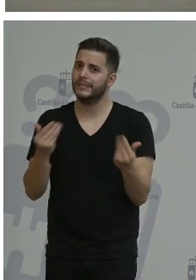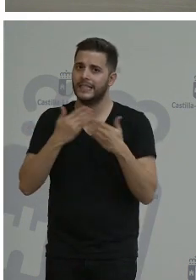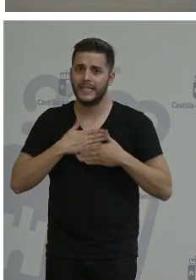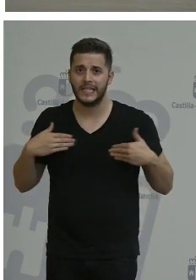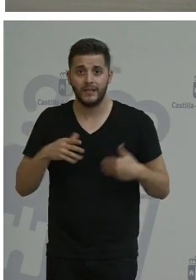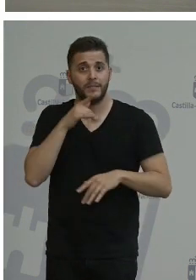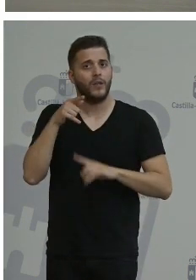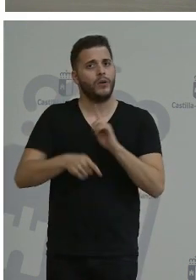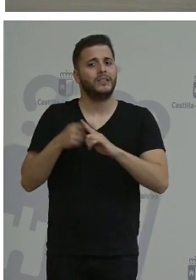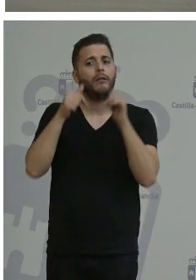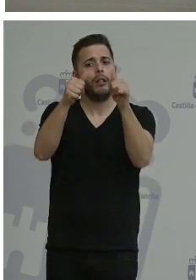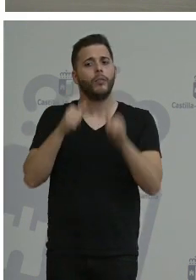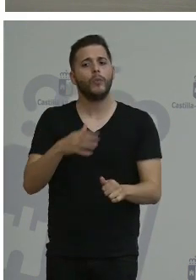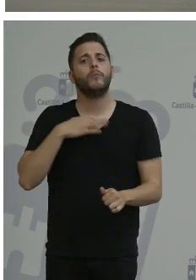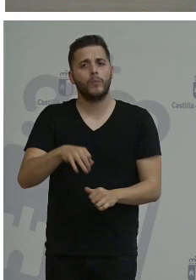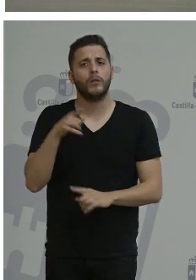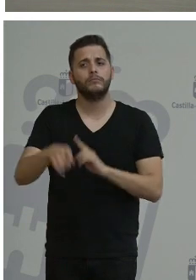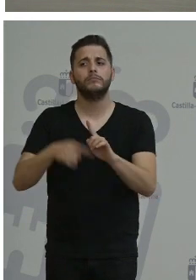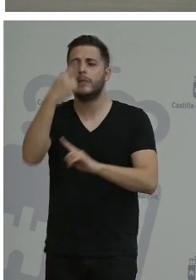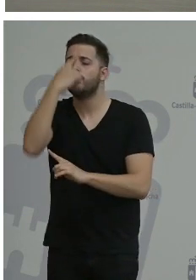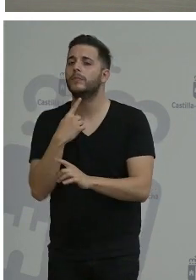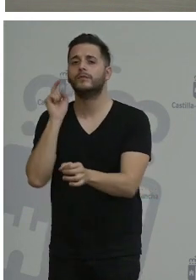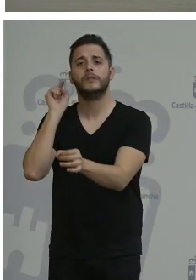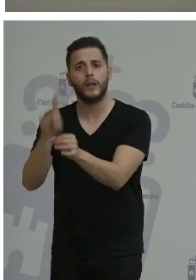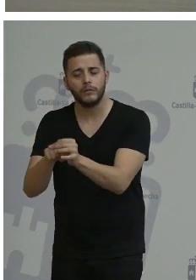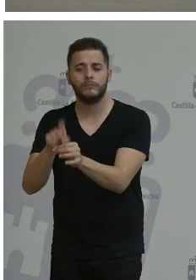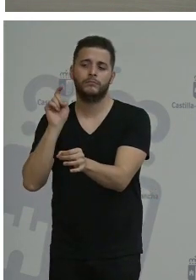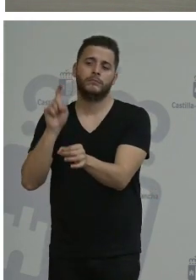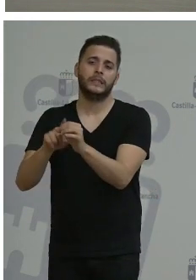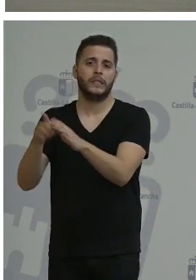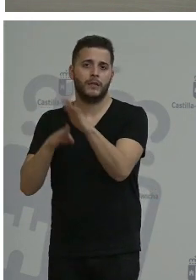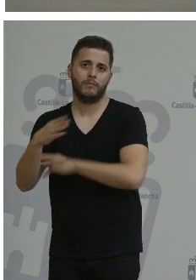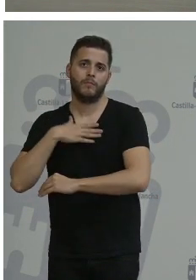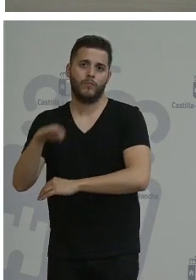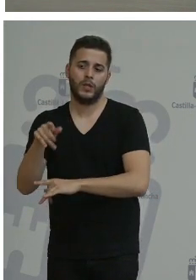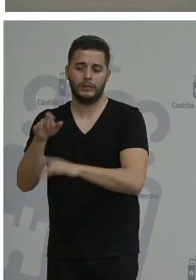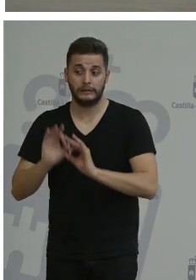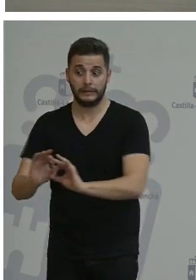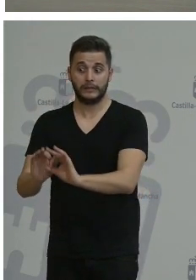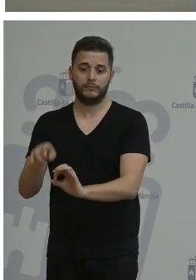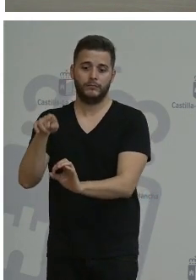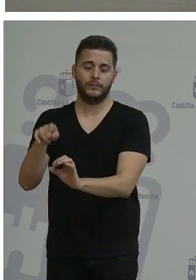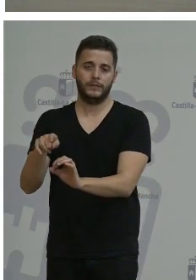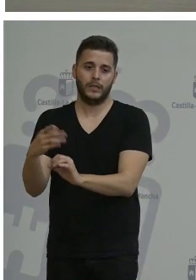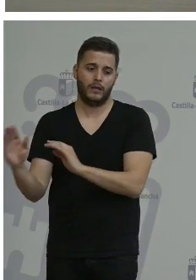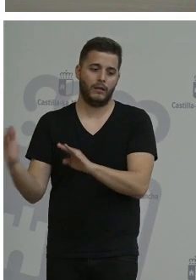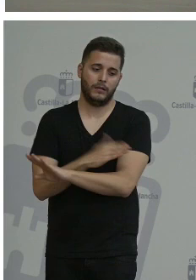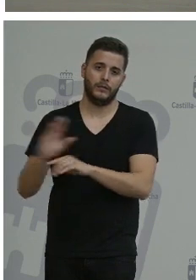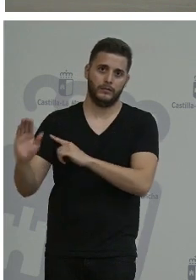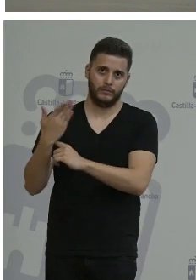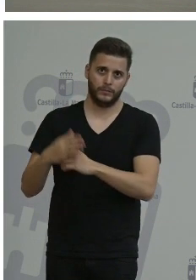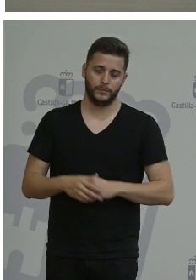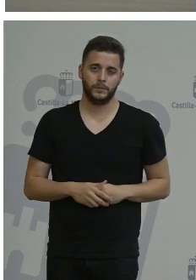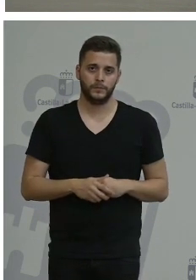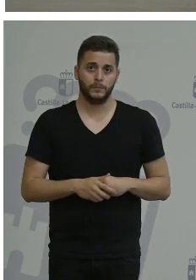para que pueda acceder a esos perfiles y a esas plazas en las que específicamente se ha planteado. Eso es.